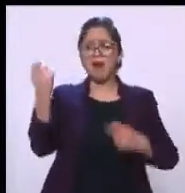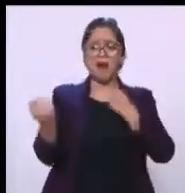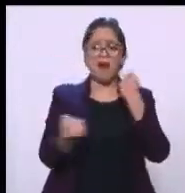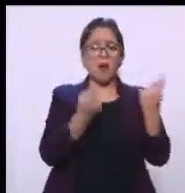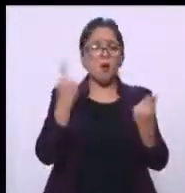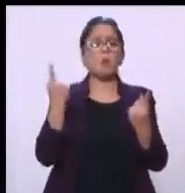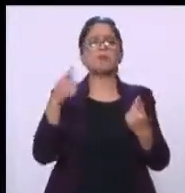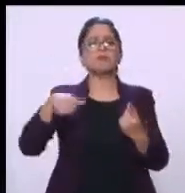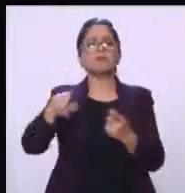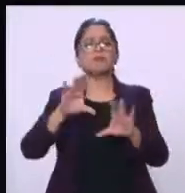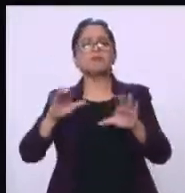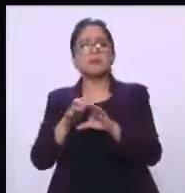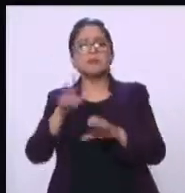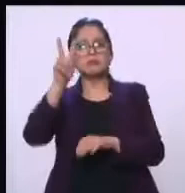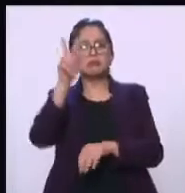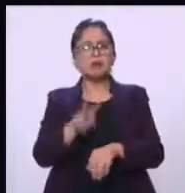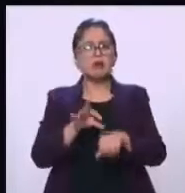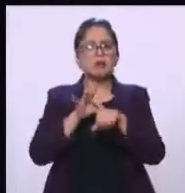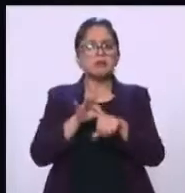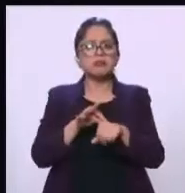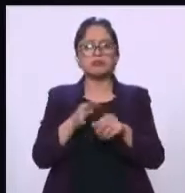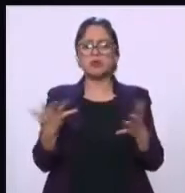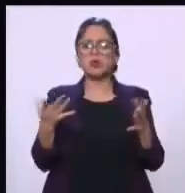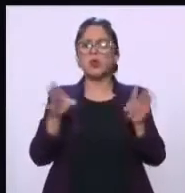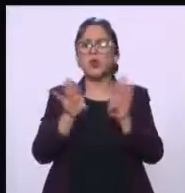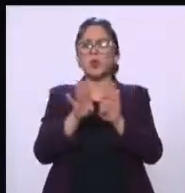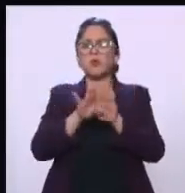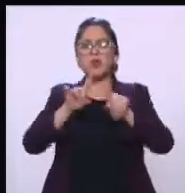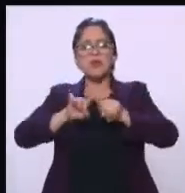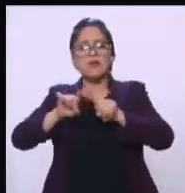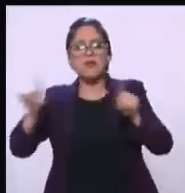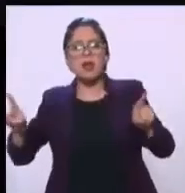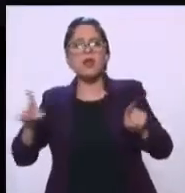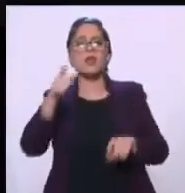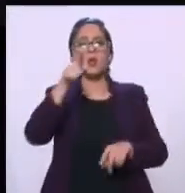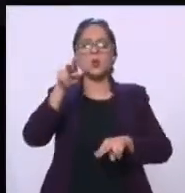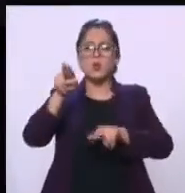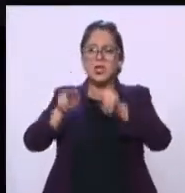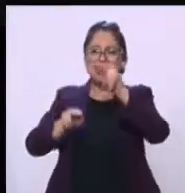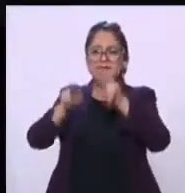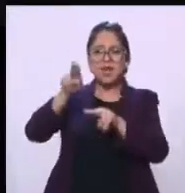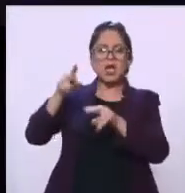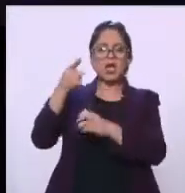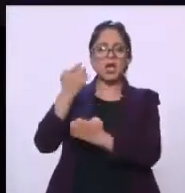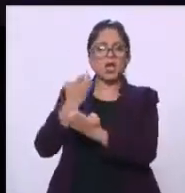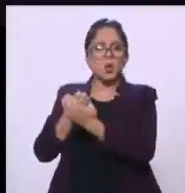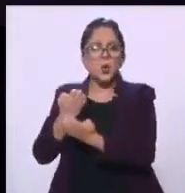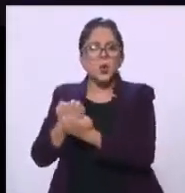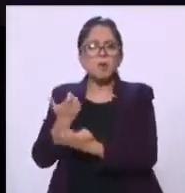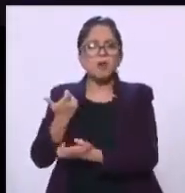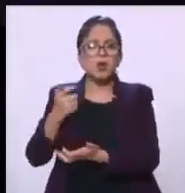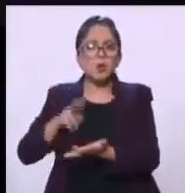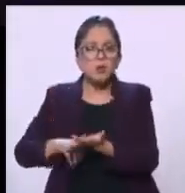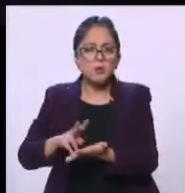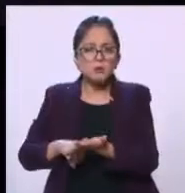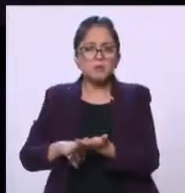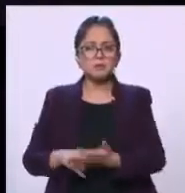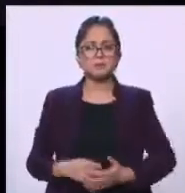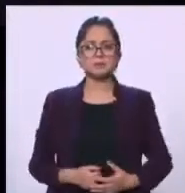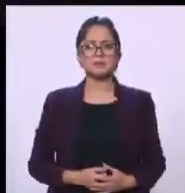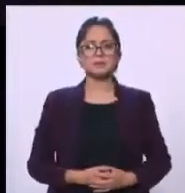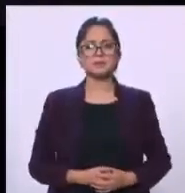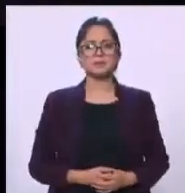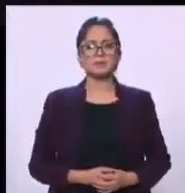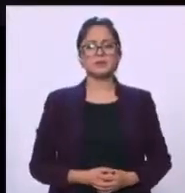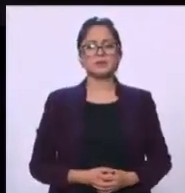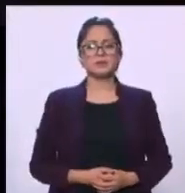tienen que ver también con otras realidades transversales de ellos, la clase social, ¿no? O sea, me refiero a